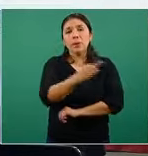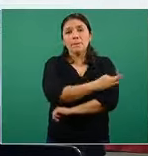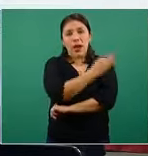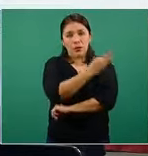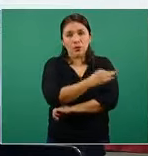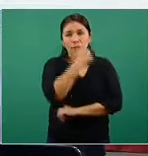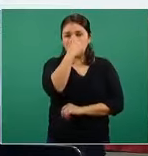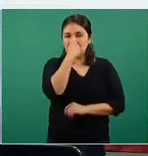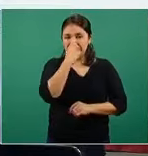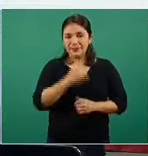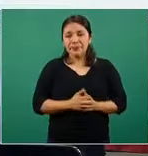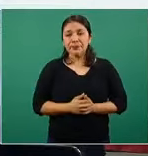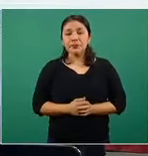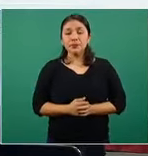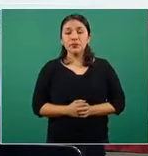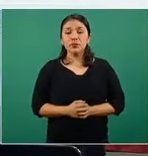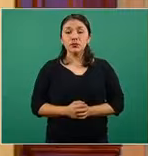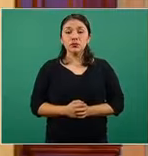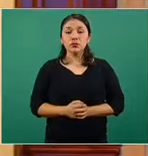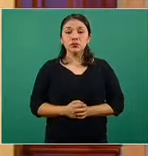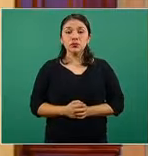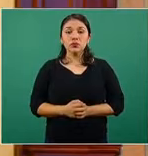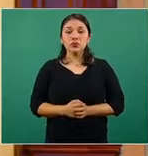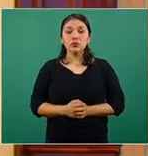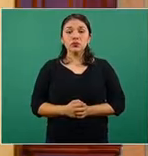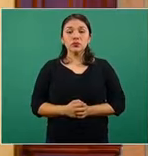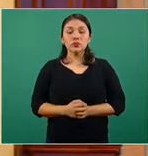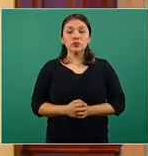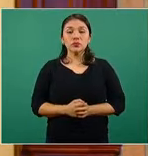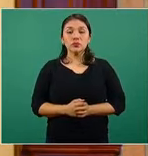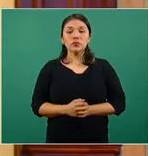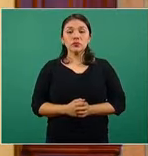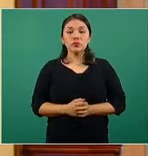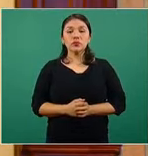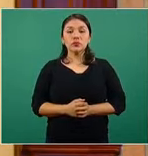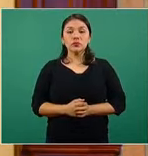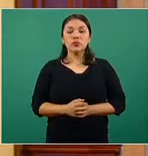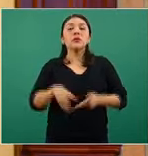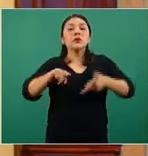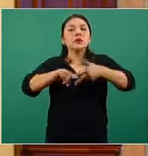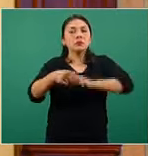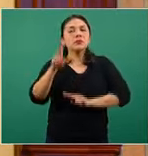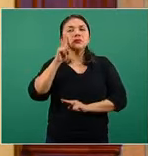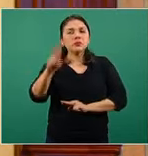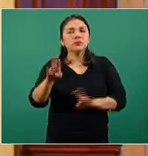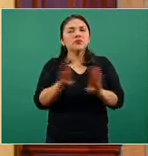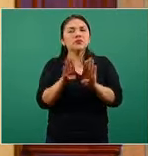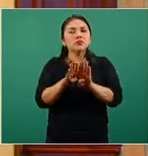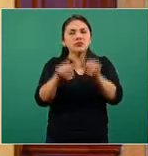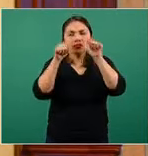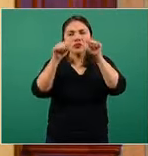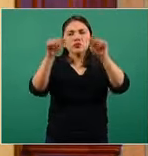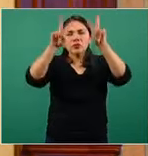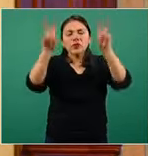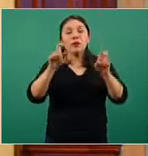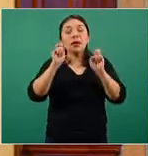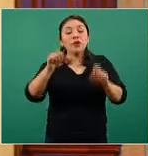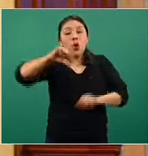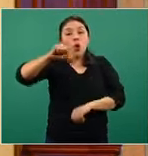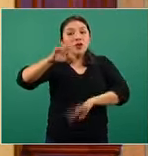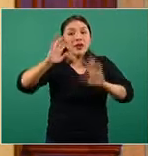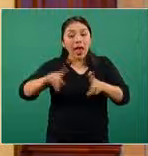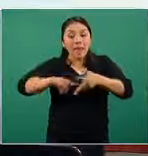749.682 dosis. Vemos la siguiente, por favor. Bien, empezamos entonces con el enfoque de lo que fue el arranque